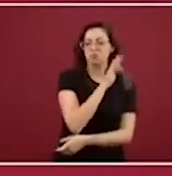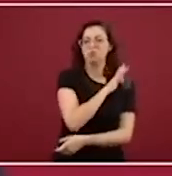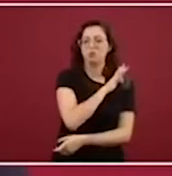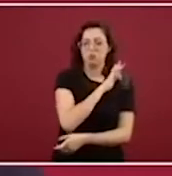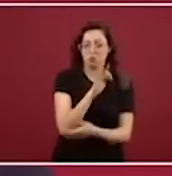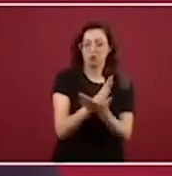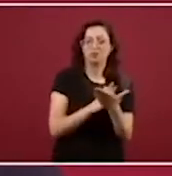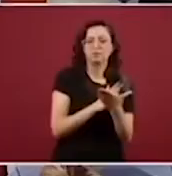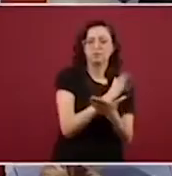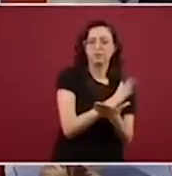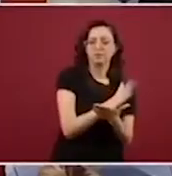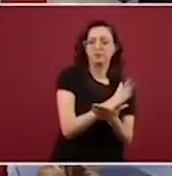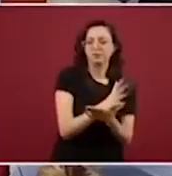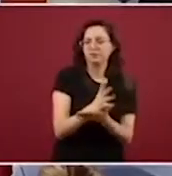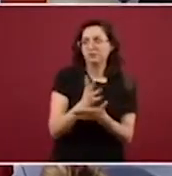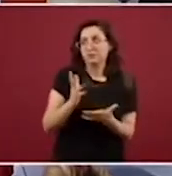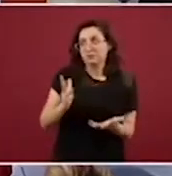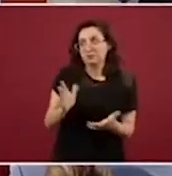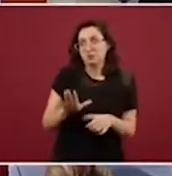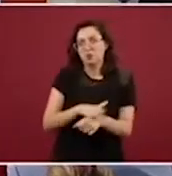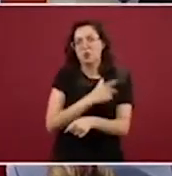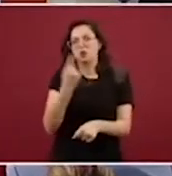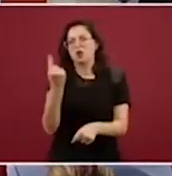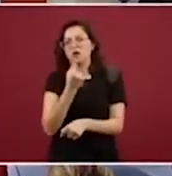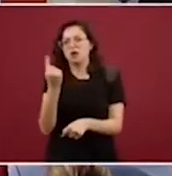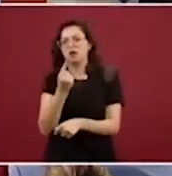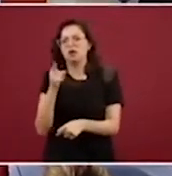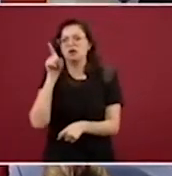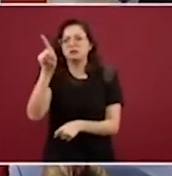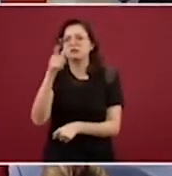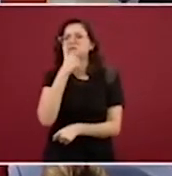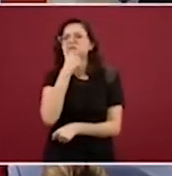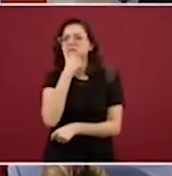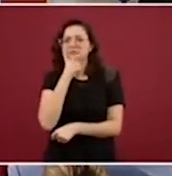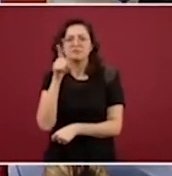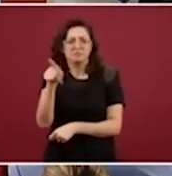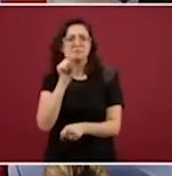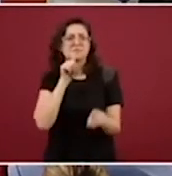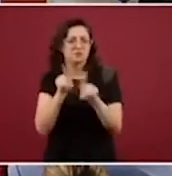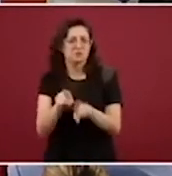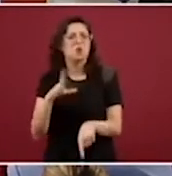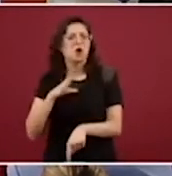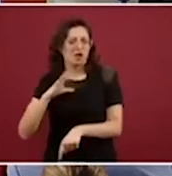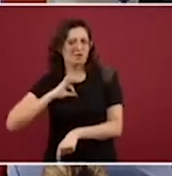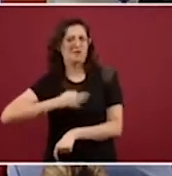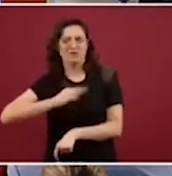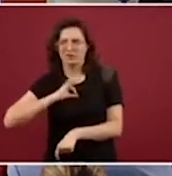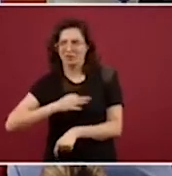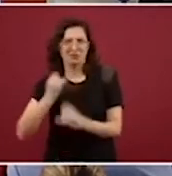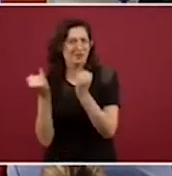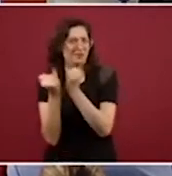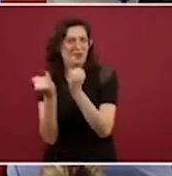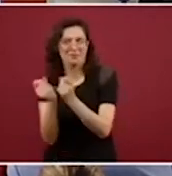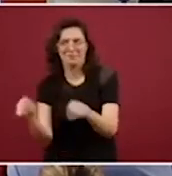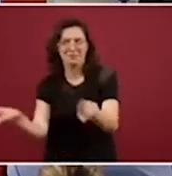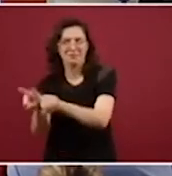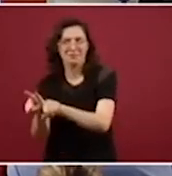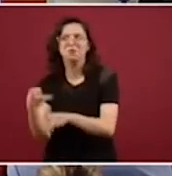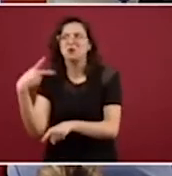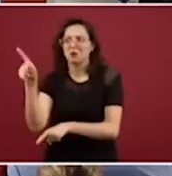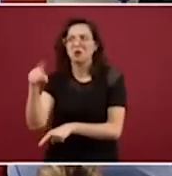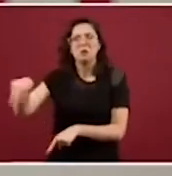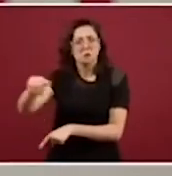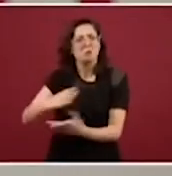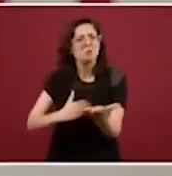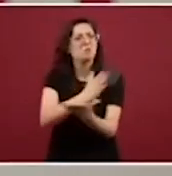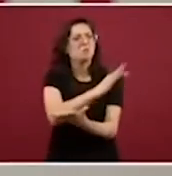visualizar cuál podría ser la mecánica, en el sentido que el Reino Unido tiene una transmisión semejante a la de los otros países europeos. Pero más allá de eso,